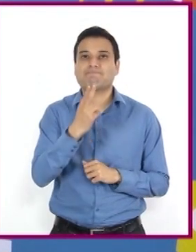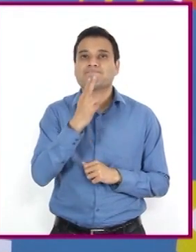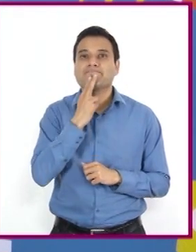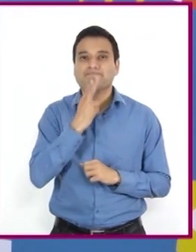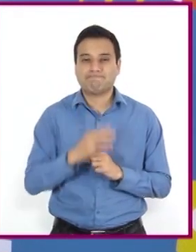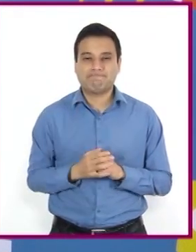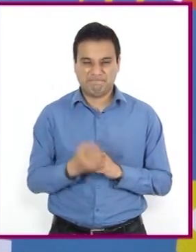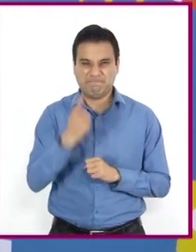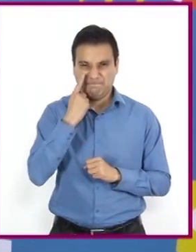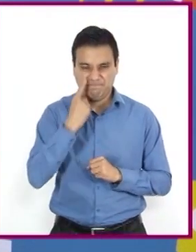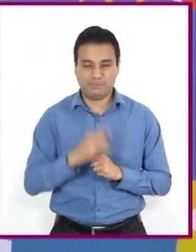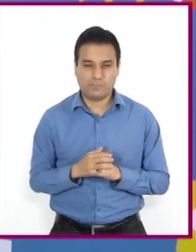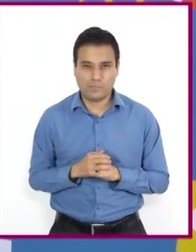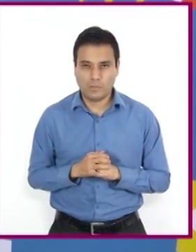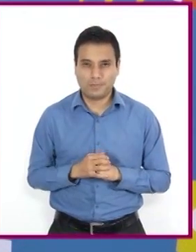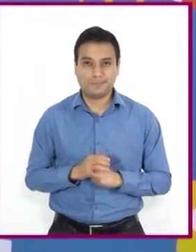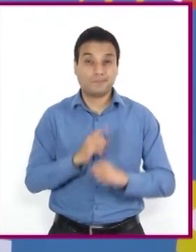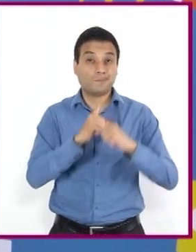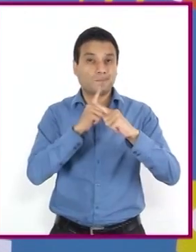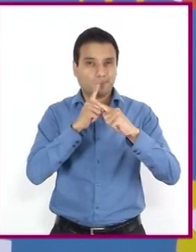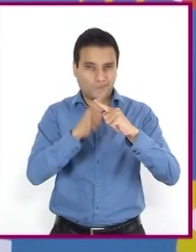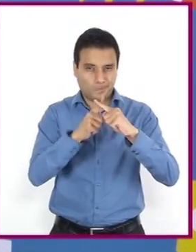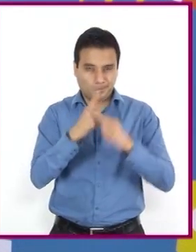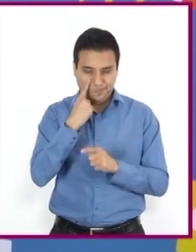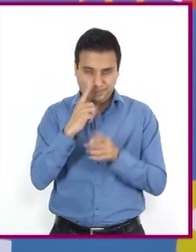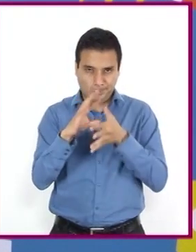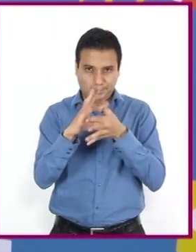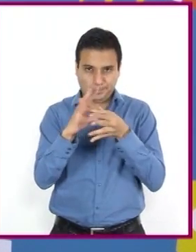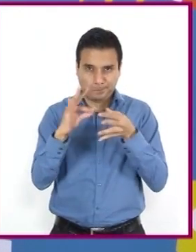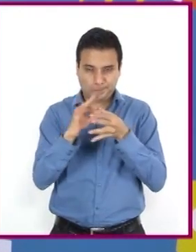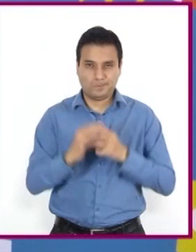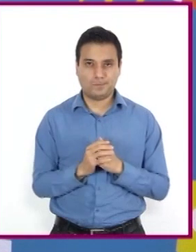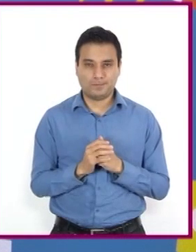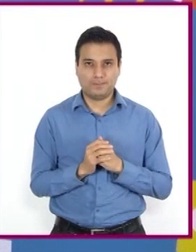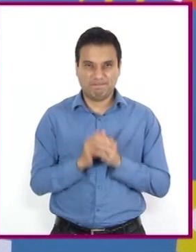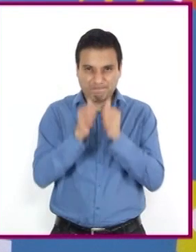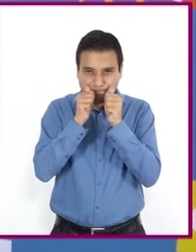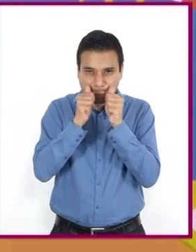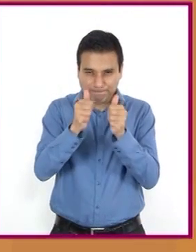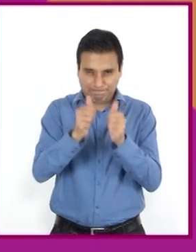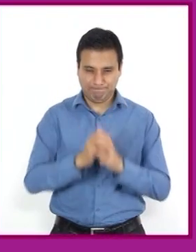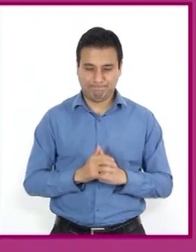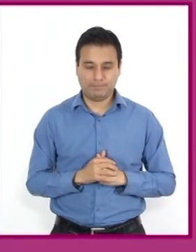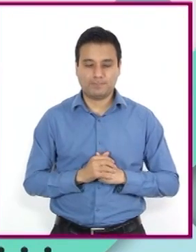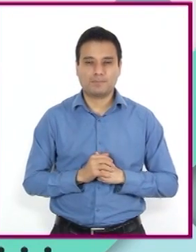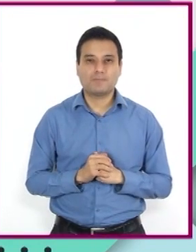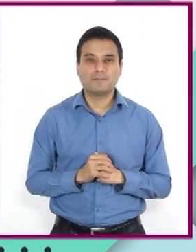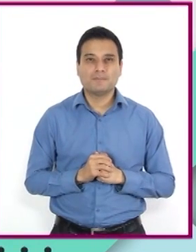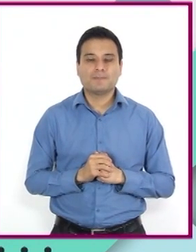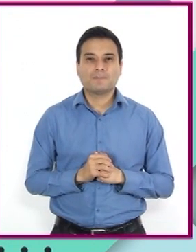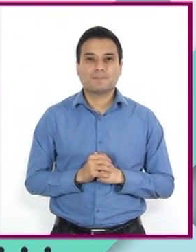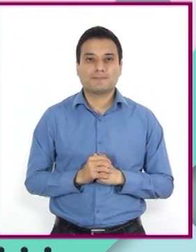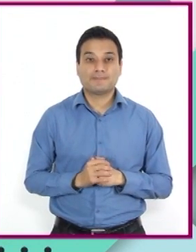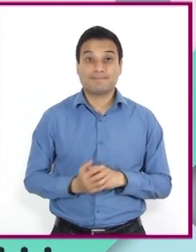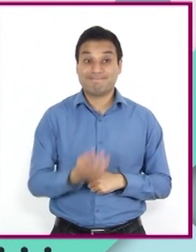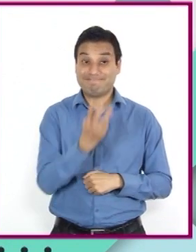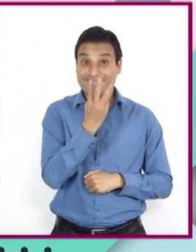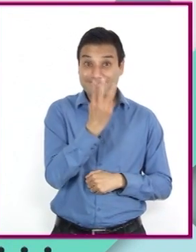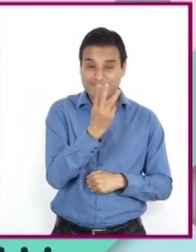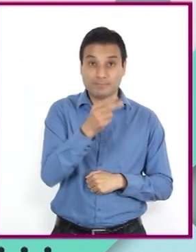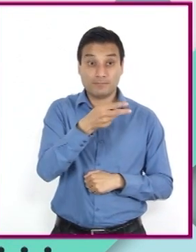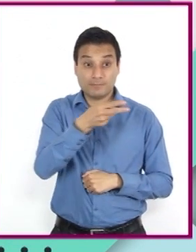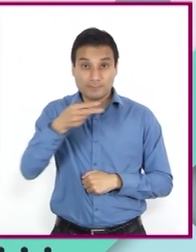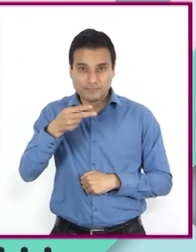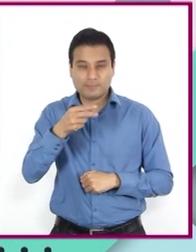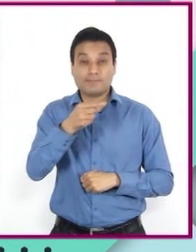argumento multiplicativo para explicar la división. Pongan atención allá en casa. 3 es igual a